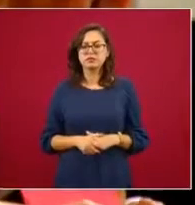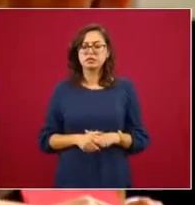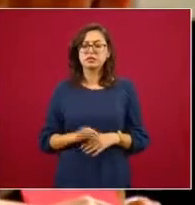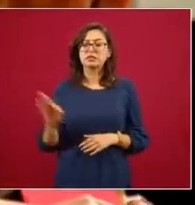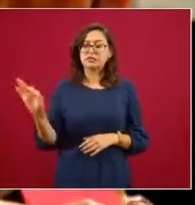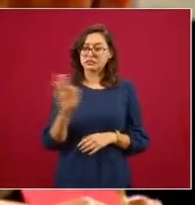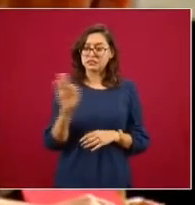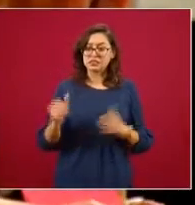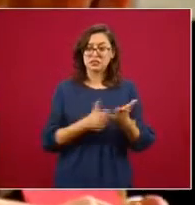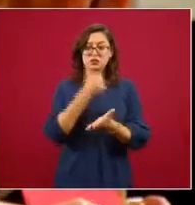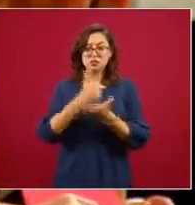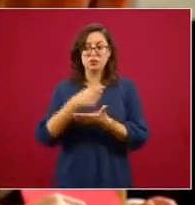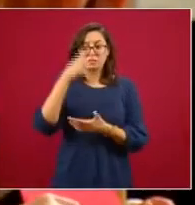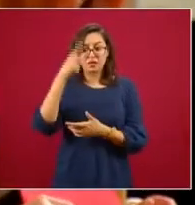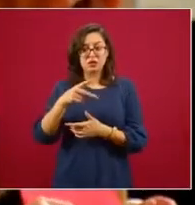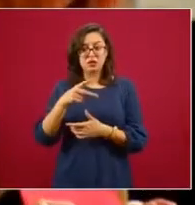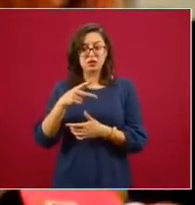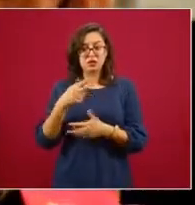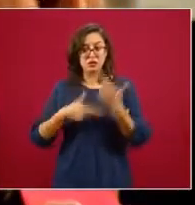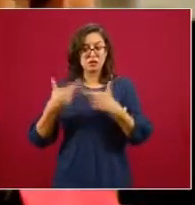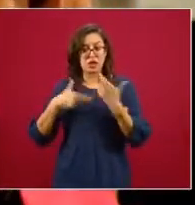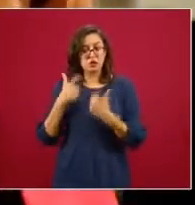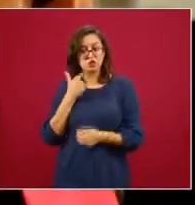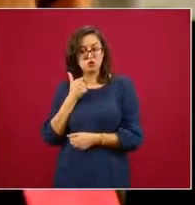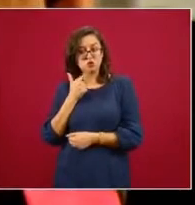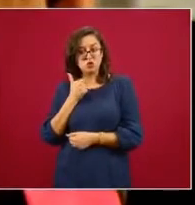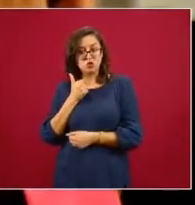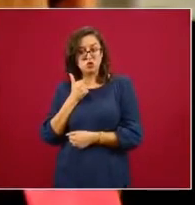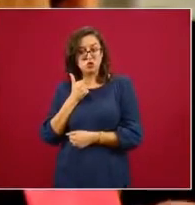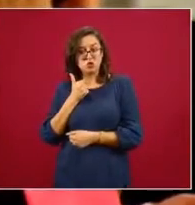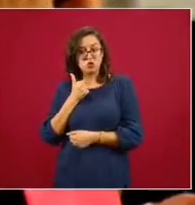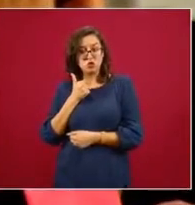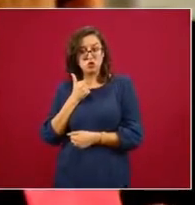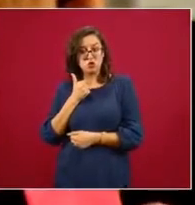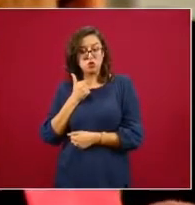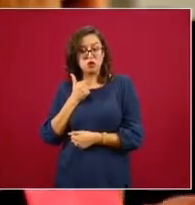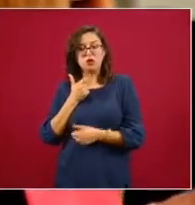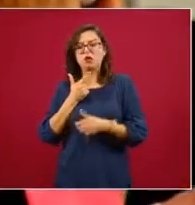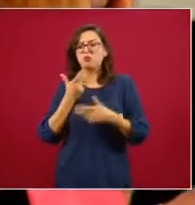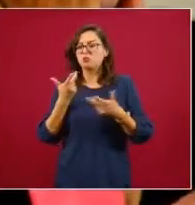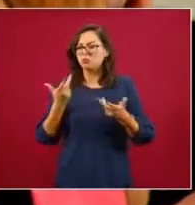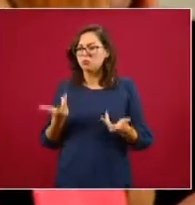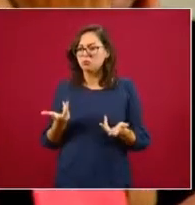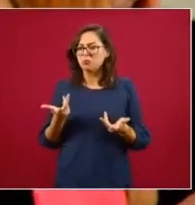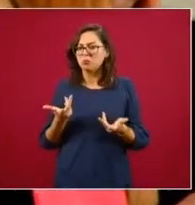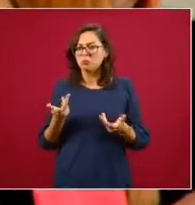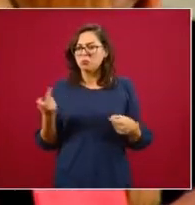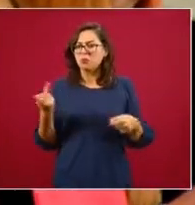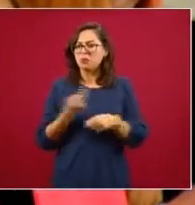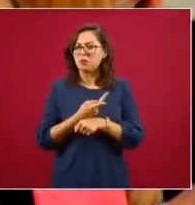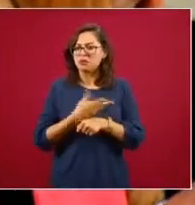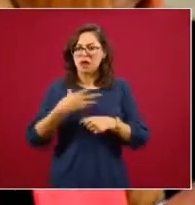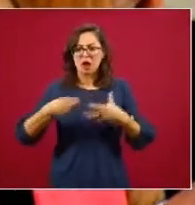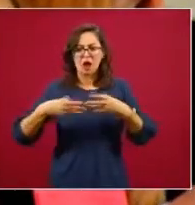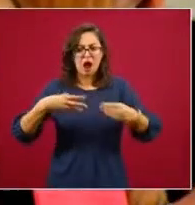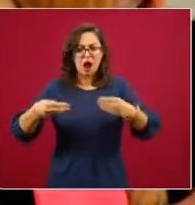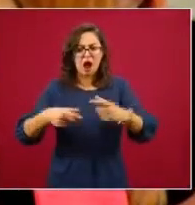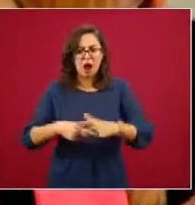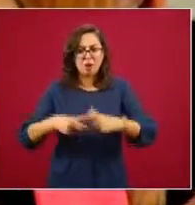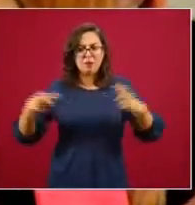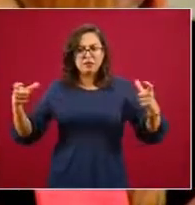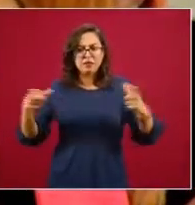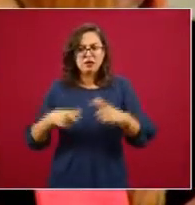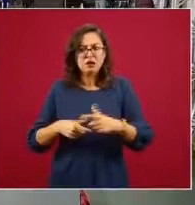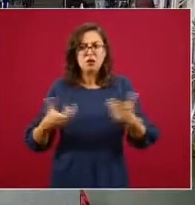el riesgo de que la Ciudad de México pueda estar nuevamente en semáforo rojo? ¿Qué hay al respecto del aumento de los contagios? ¿Cómo se